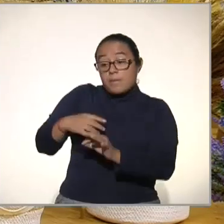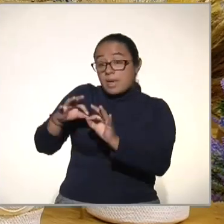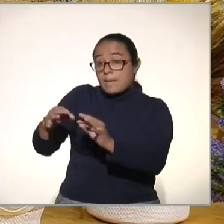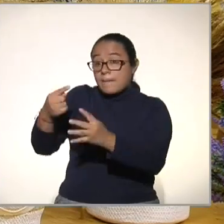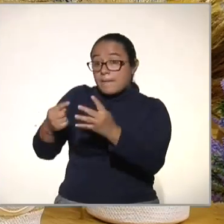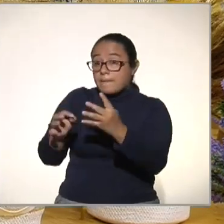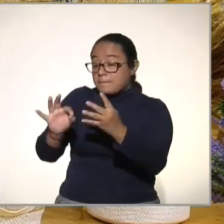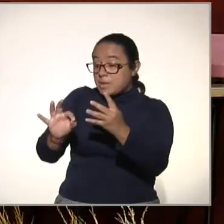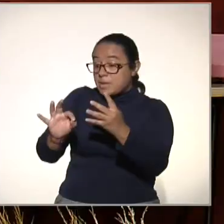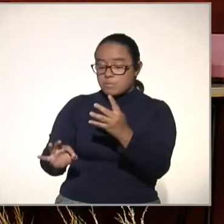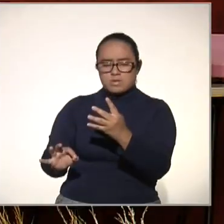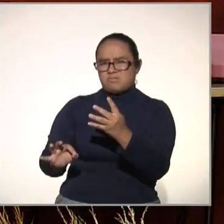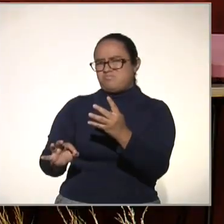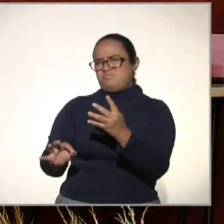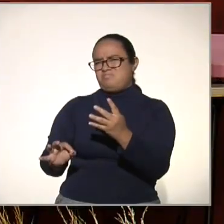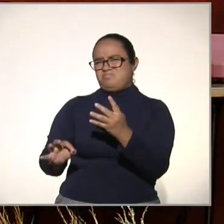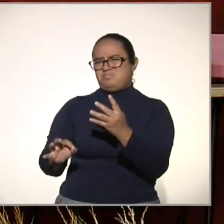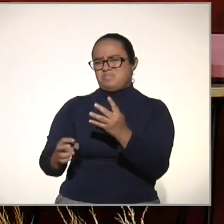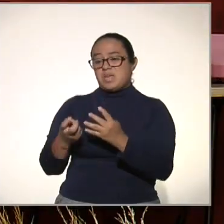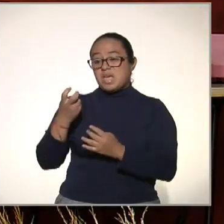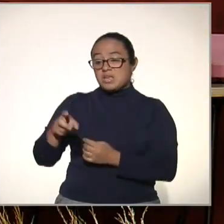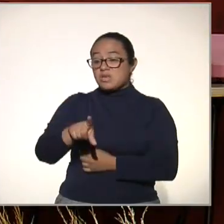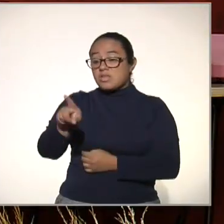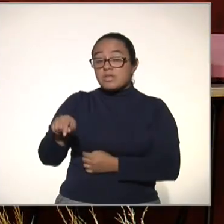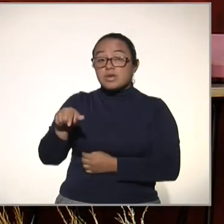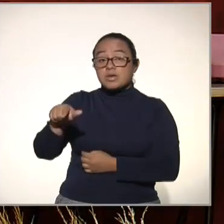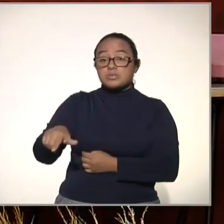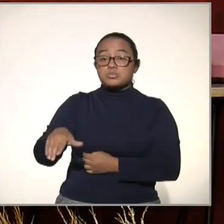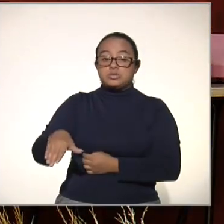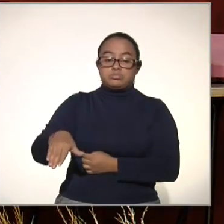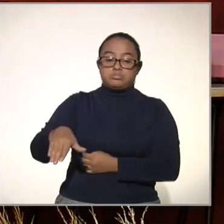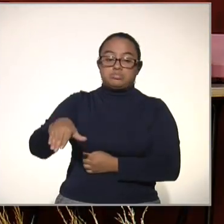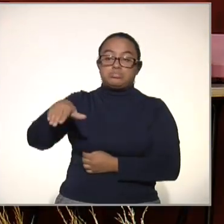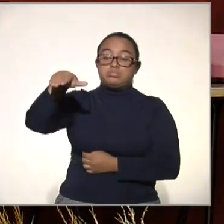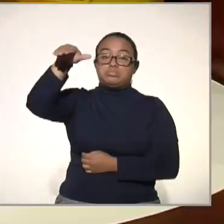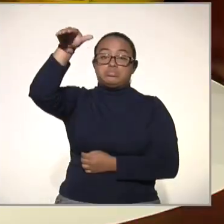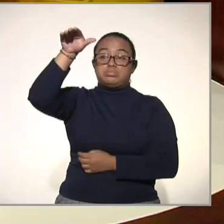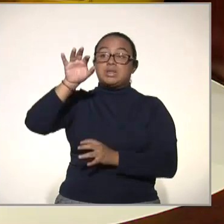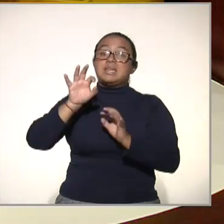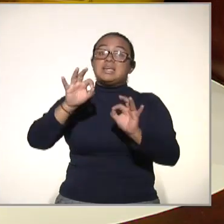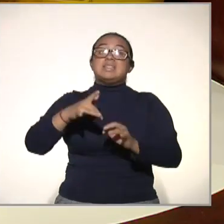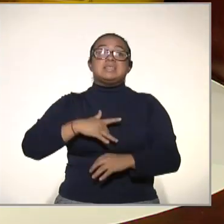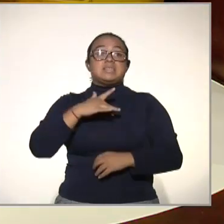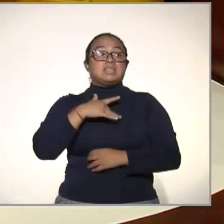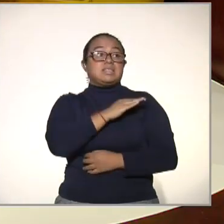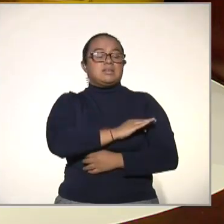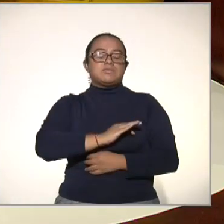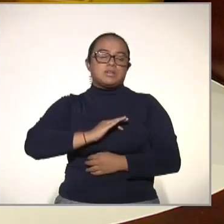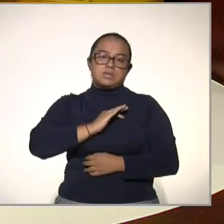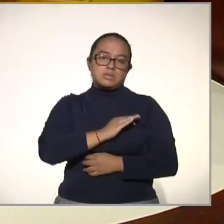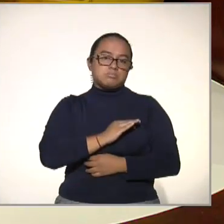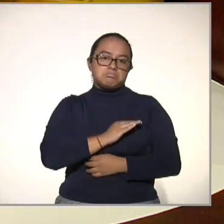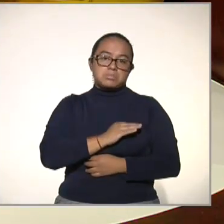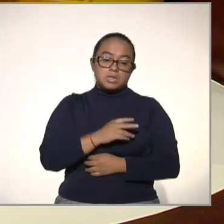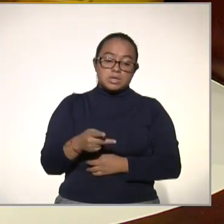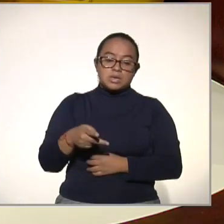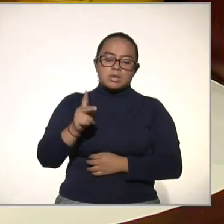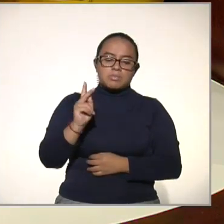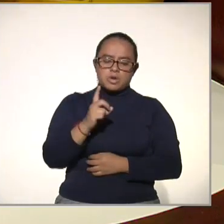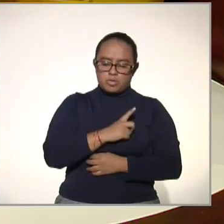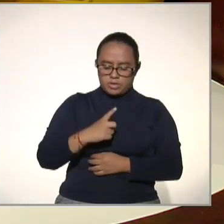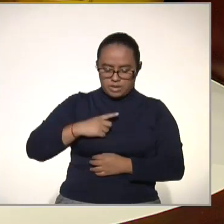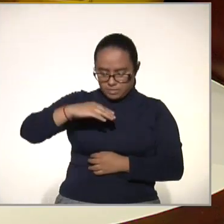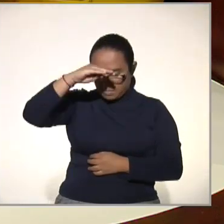no necesariamente van a ir como desarrollarse plenamente. Pero si vamos hacia qué es